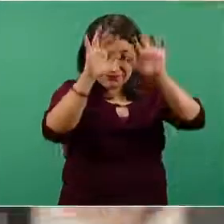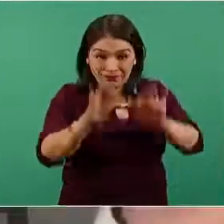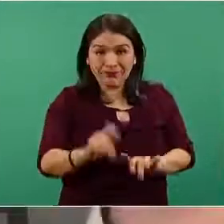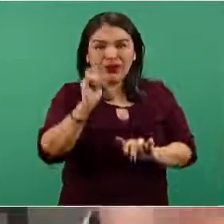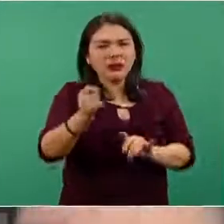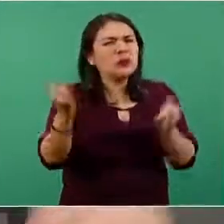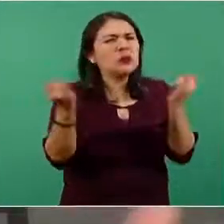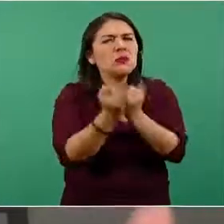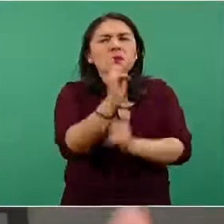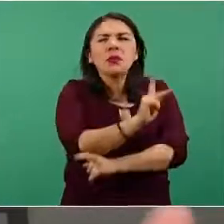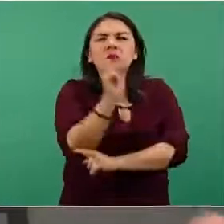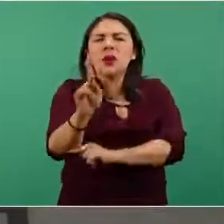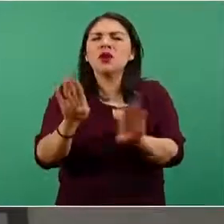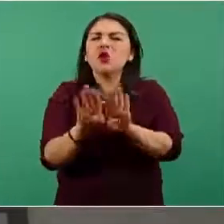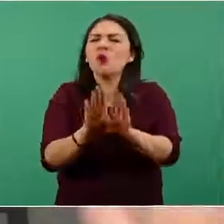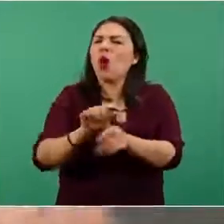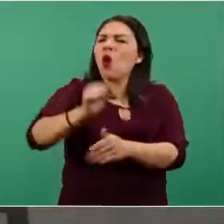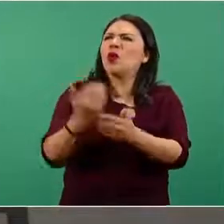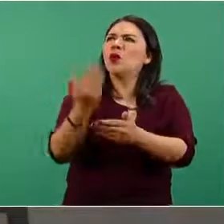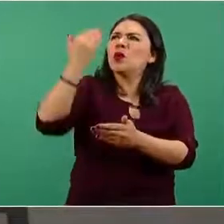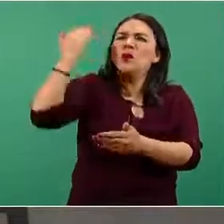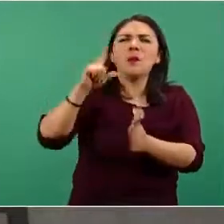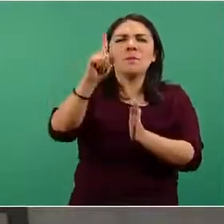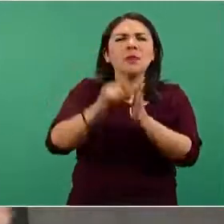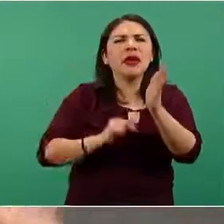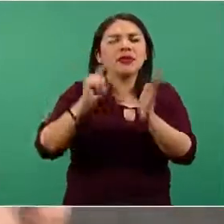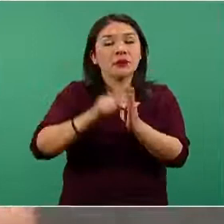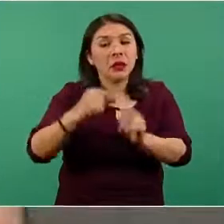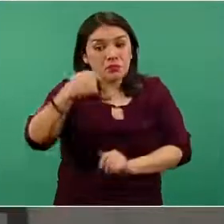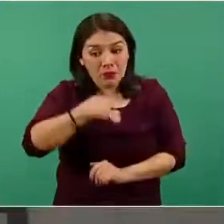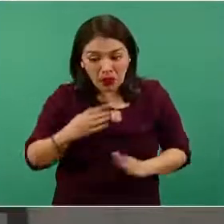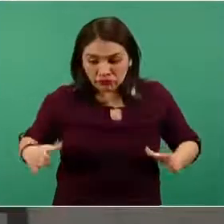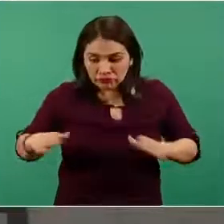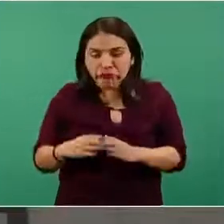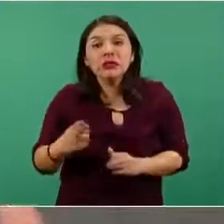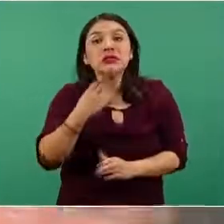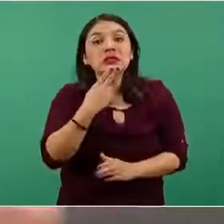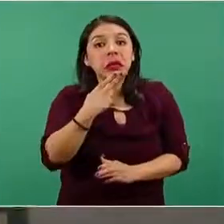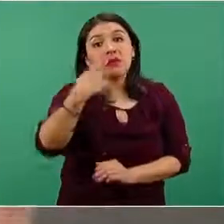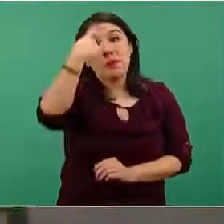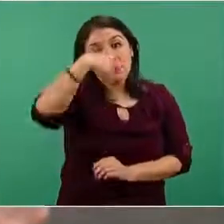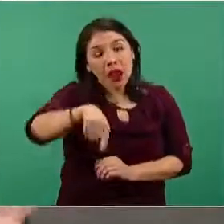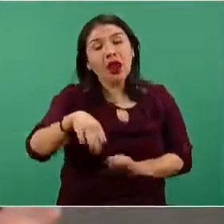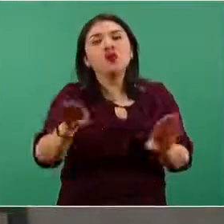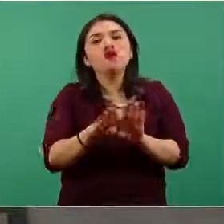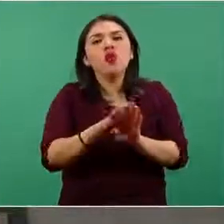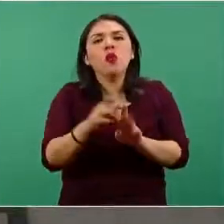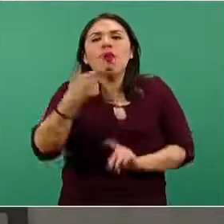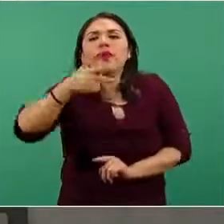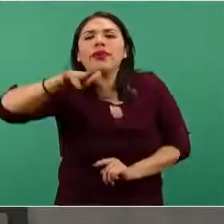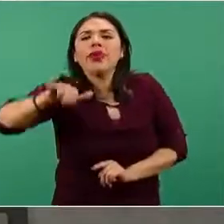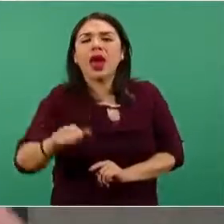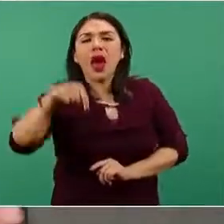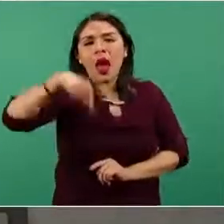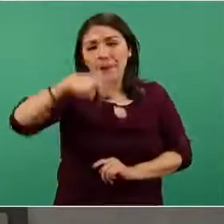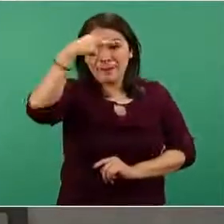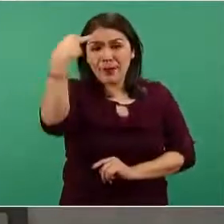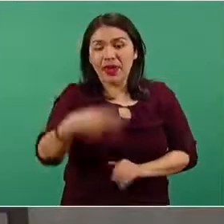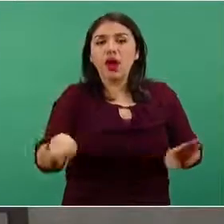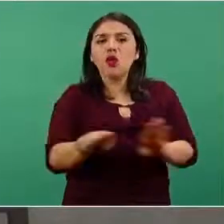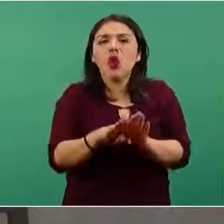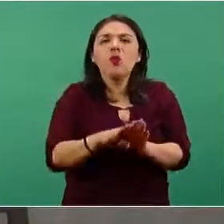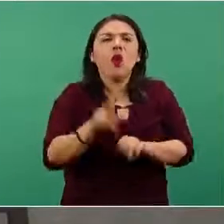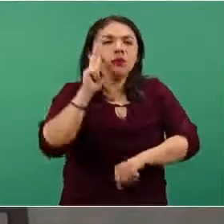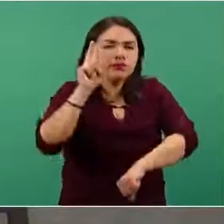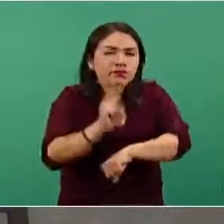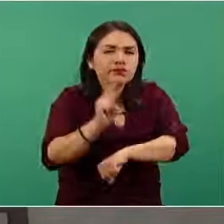a uno que se publicó hace varios meses y que a nosotros nos sirvió de referencia para la guía mexicana al respecto del